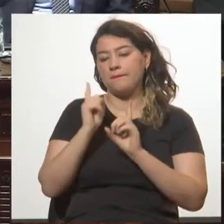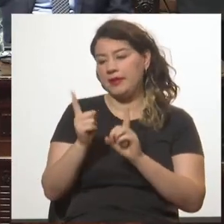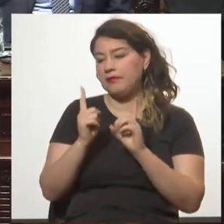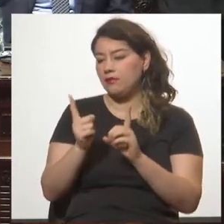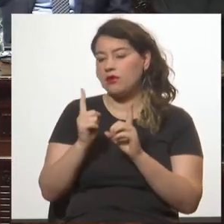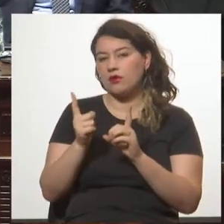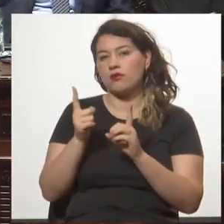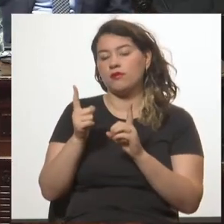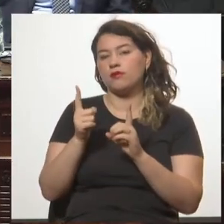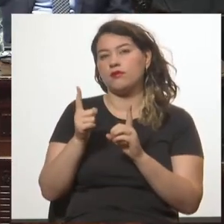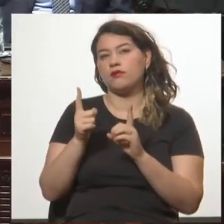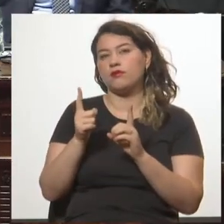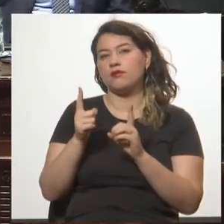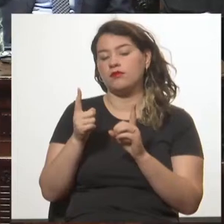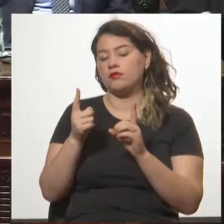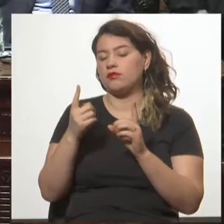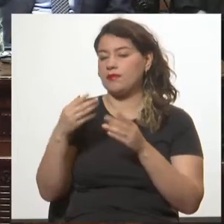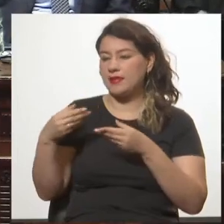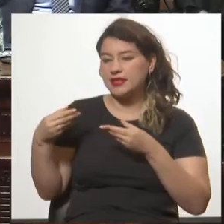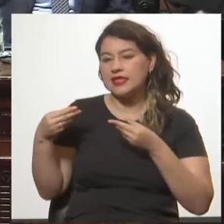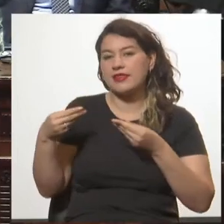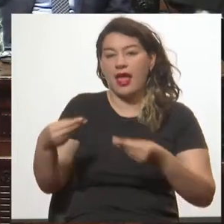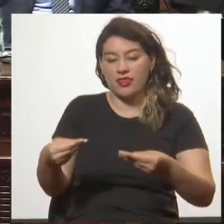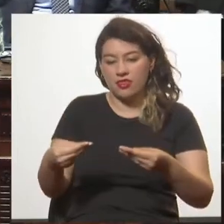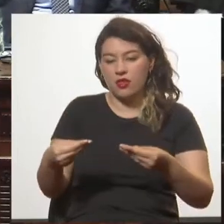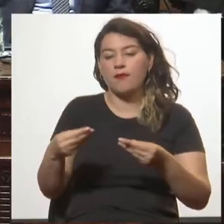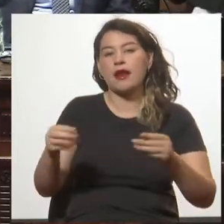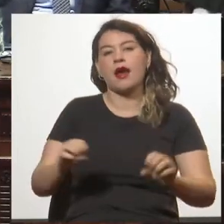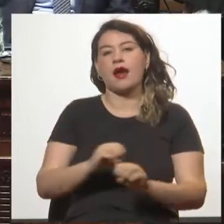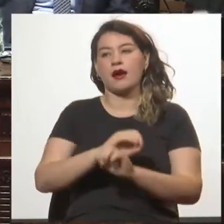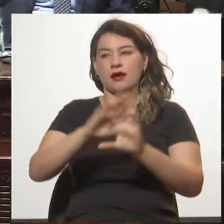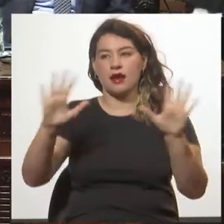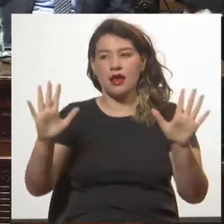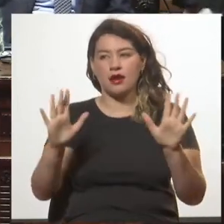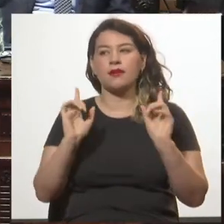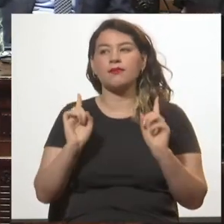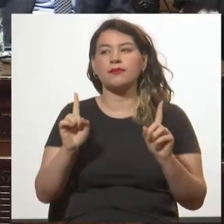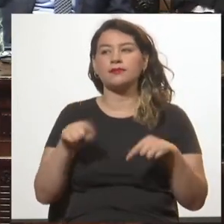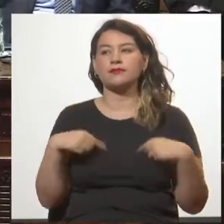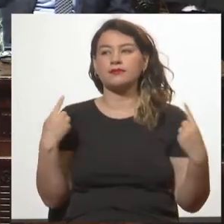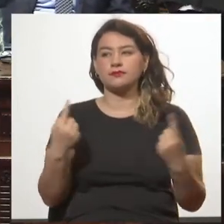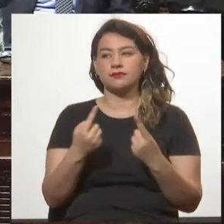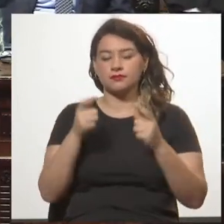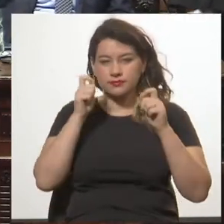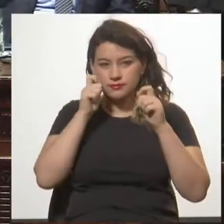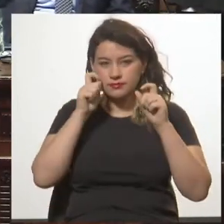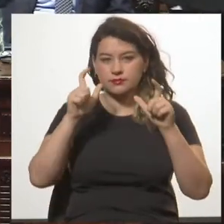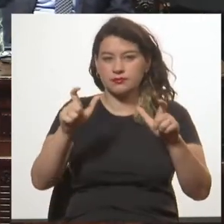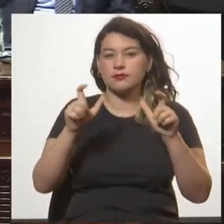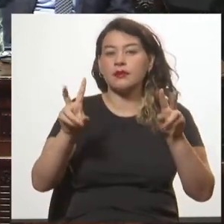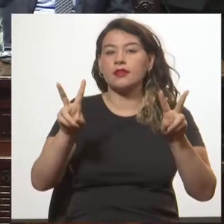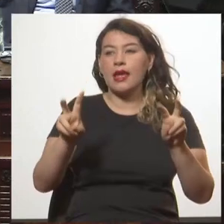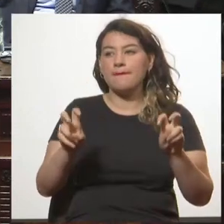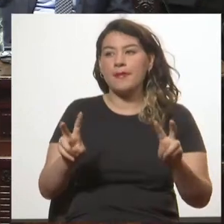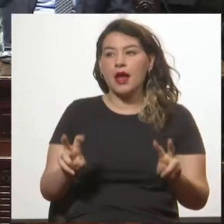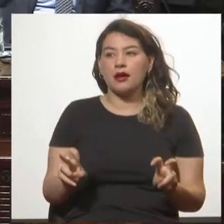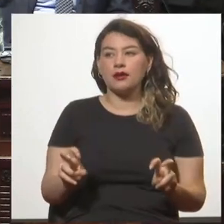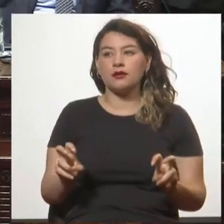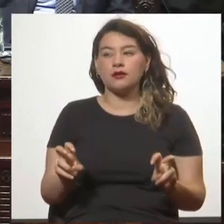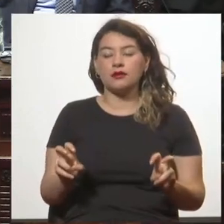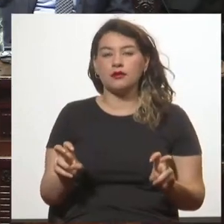fue presentada a efectos de aclarar que la mesa va a estar atento que el tema que